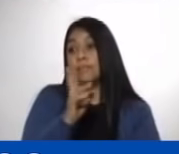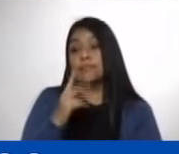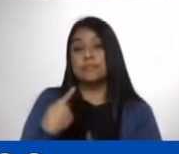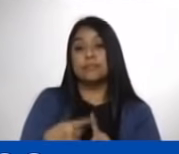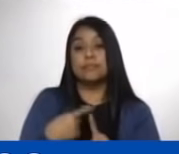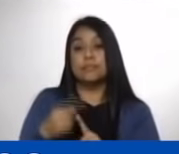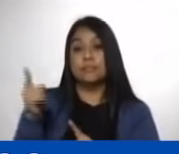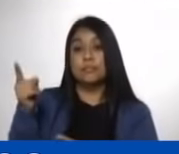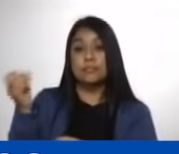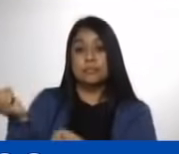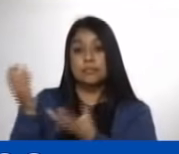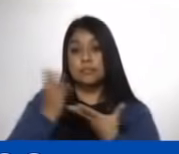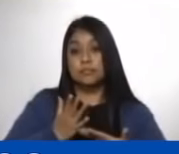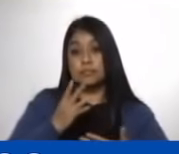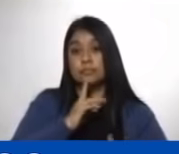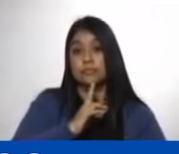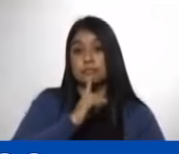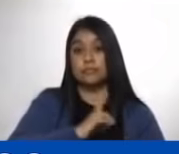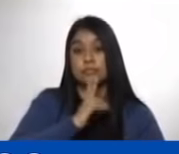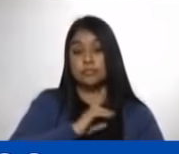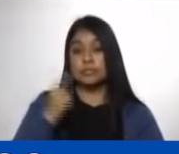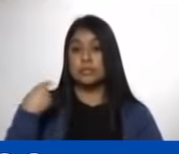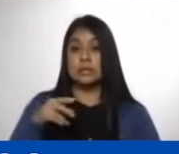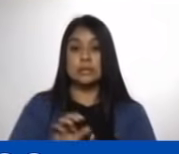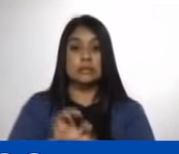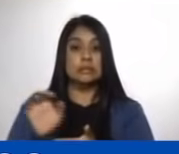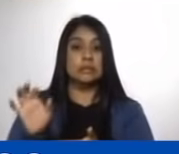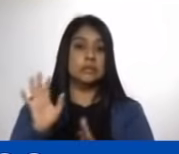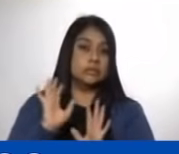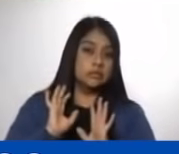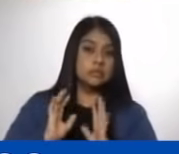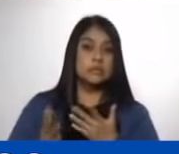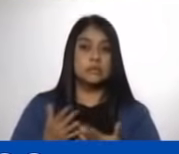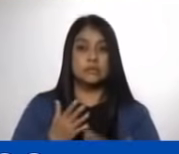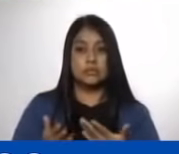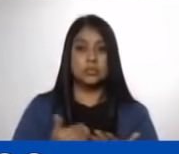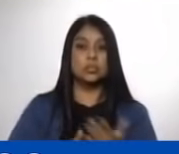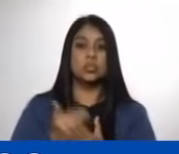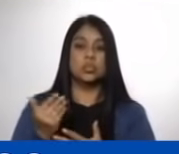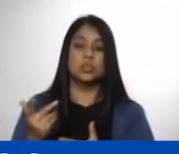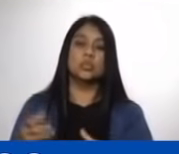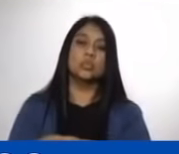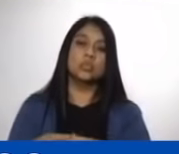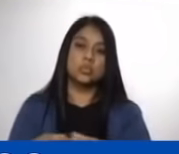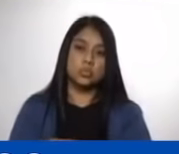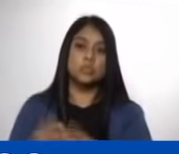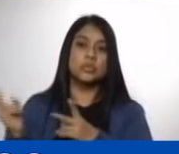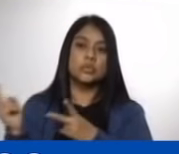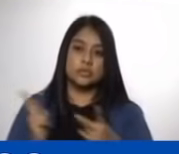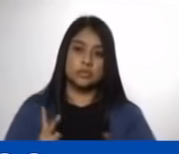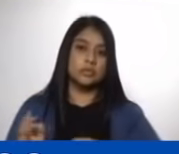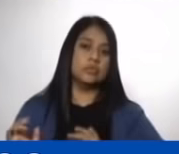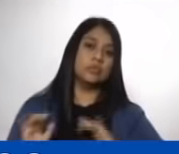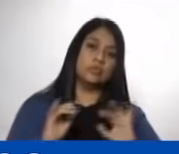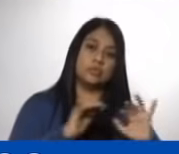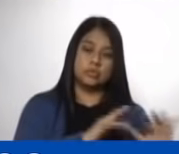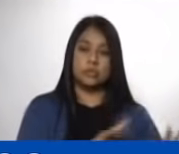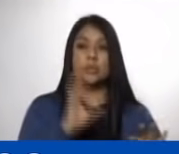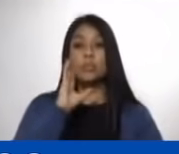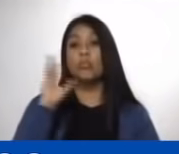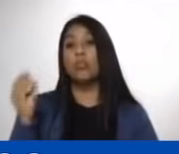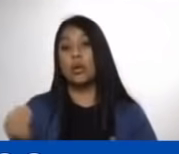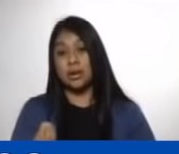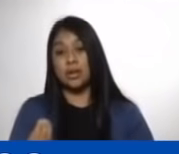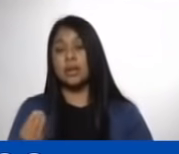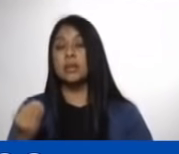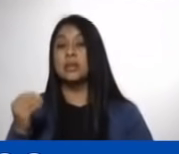en ese sentido de parte del gobierno de Honduras para evitar y disuadir a nuevas caravanas que puedan ingresar de esta manera, porque al final de cuentas